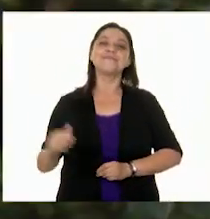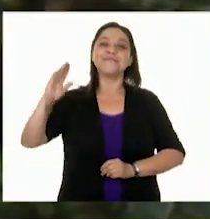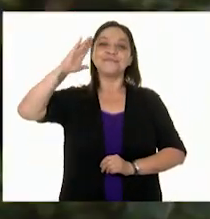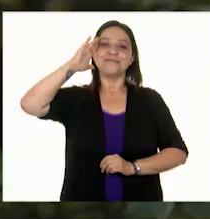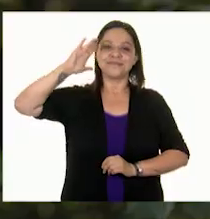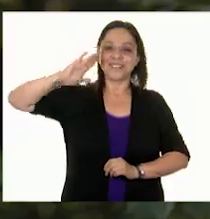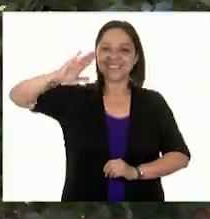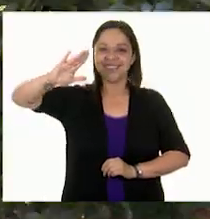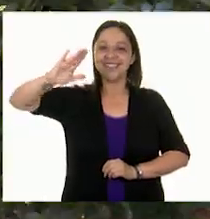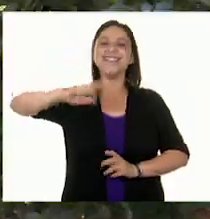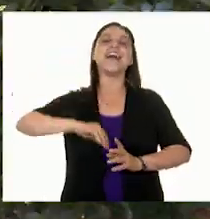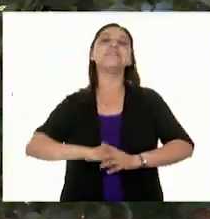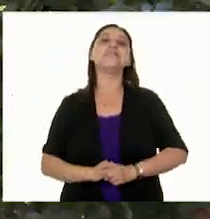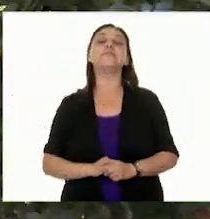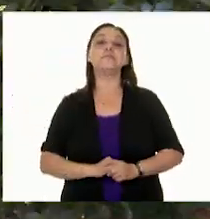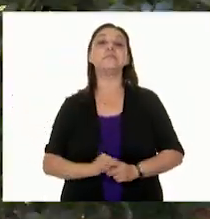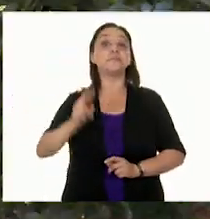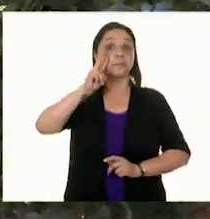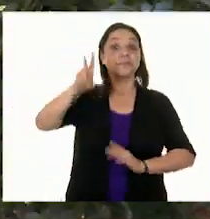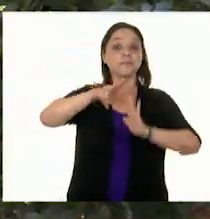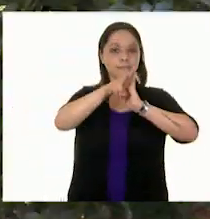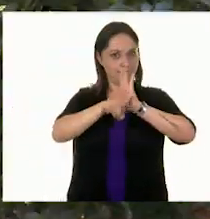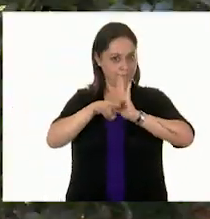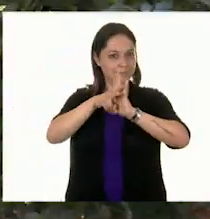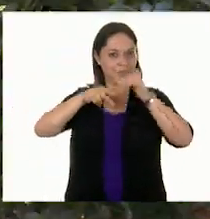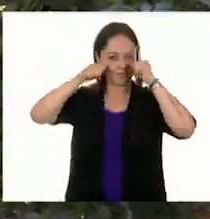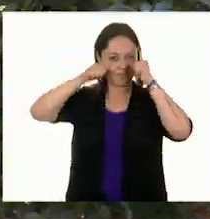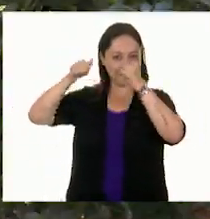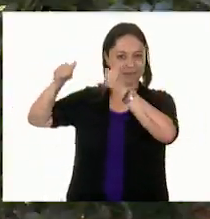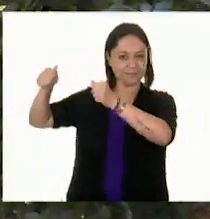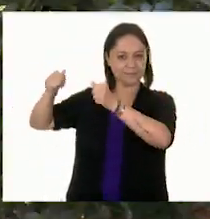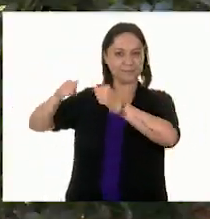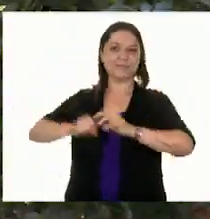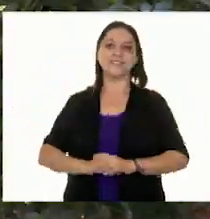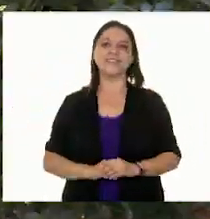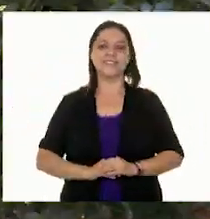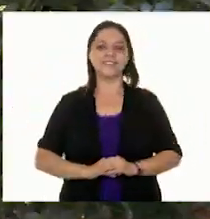¡Hola! ¡Vamos a ver el siguiente video!